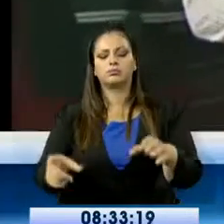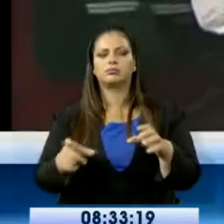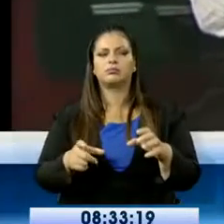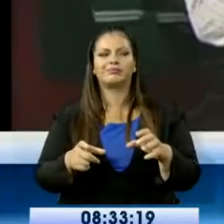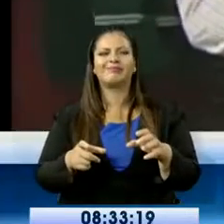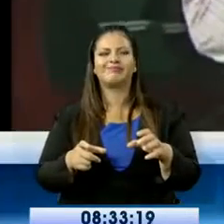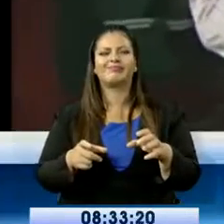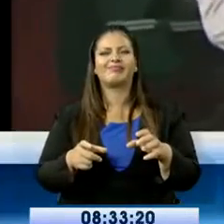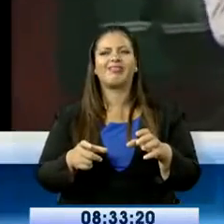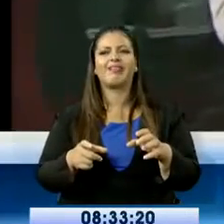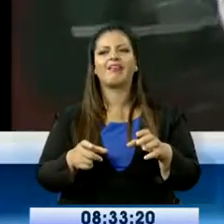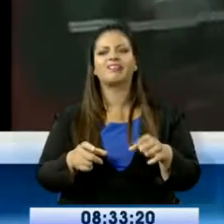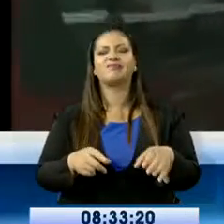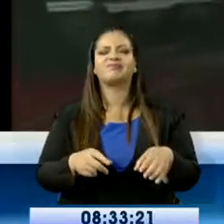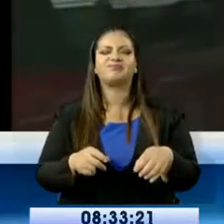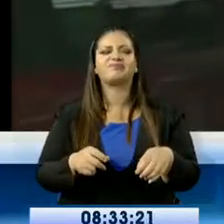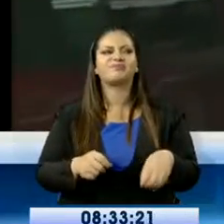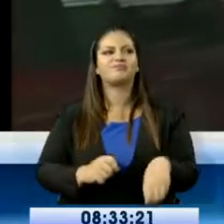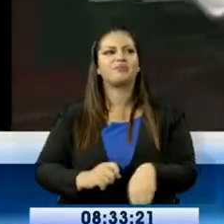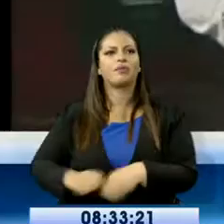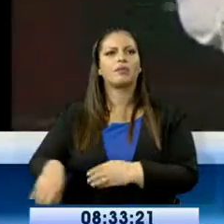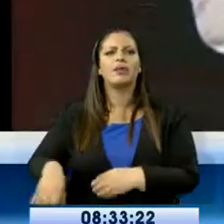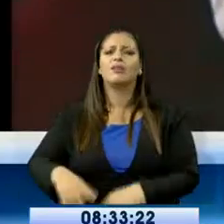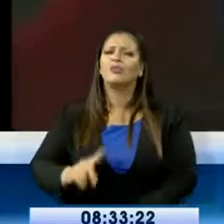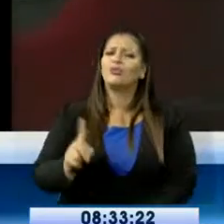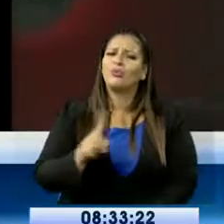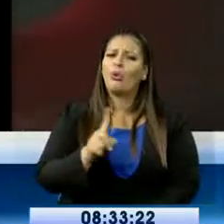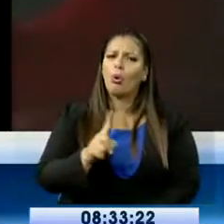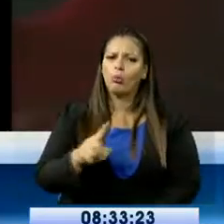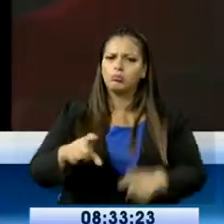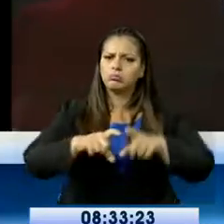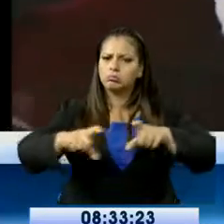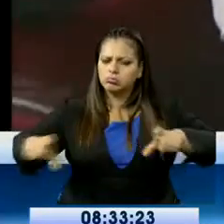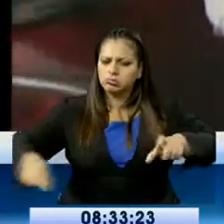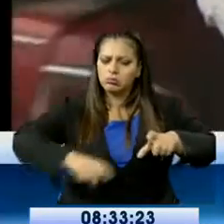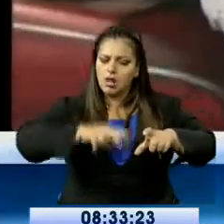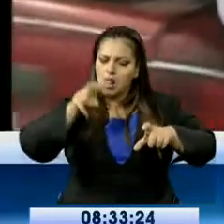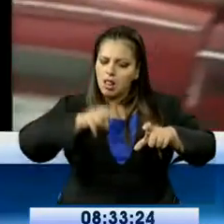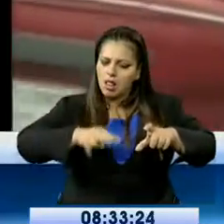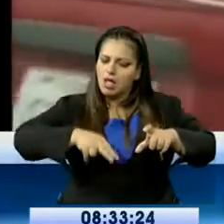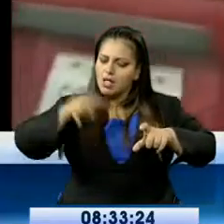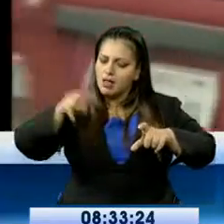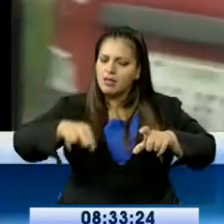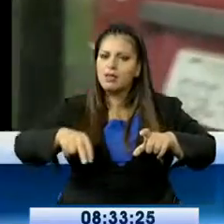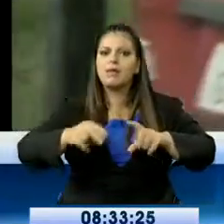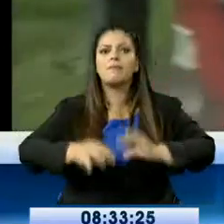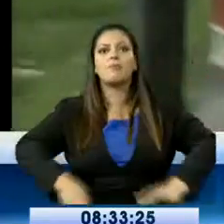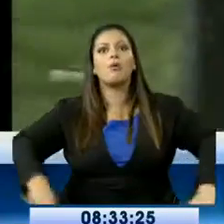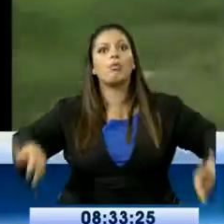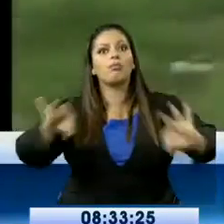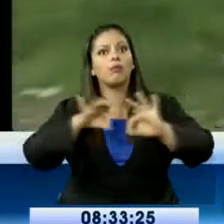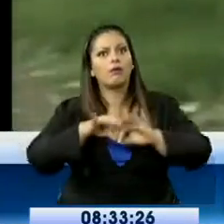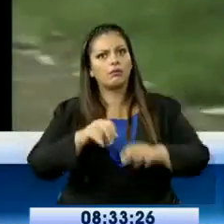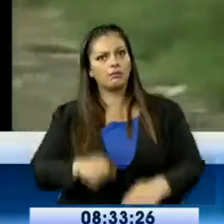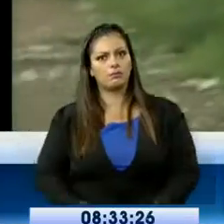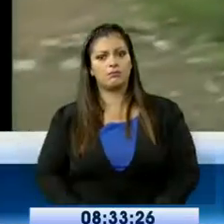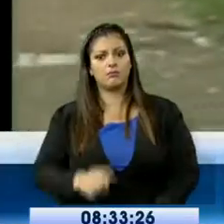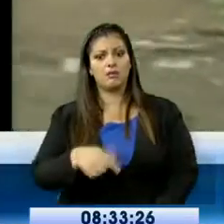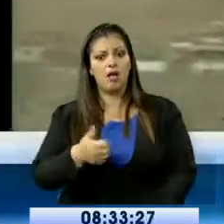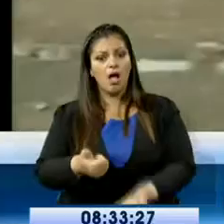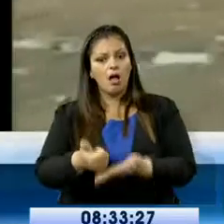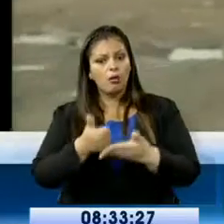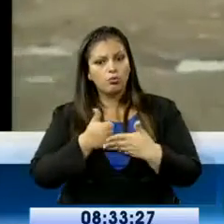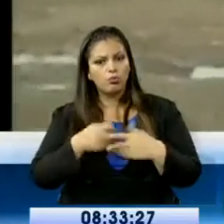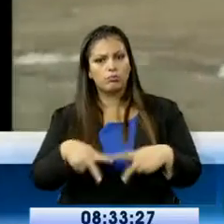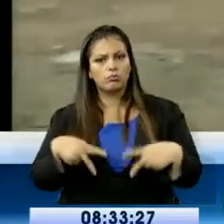puede salvar la vida porque el dengue podría ser mortal como el dengue borra gico el chikungunya el los